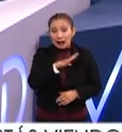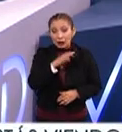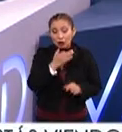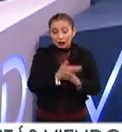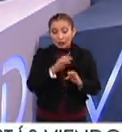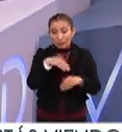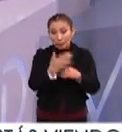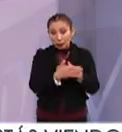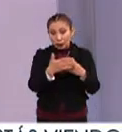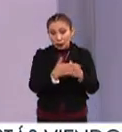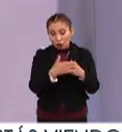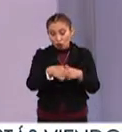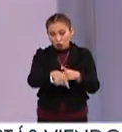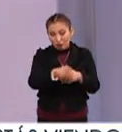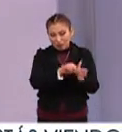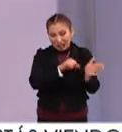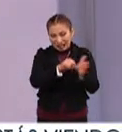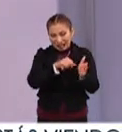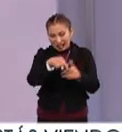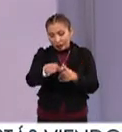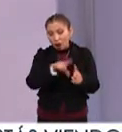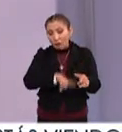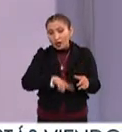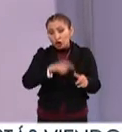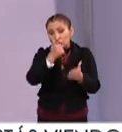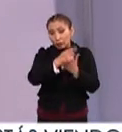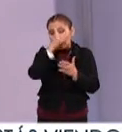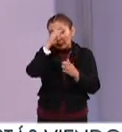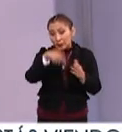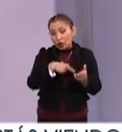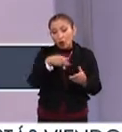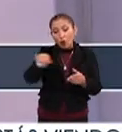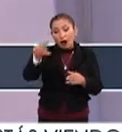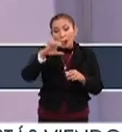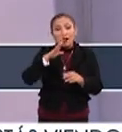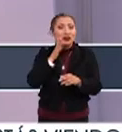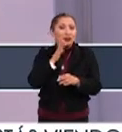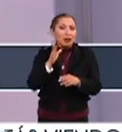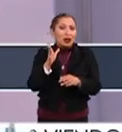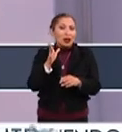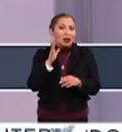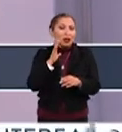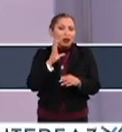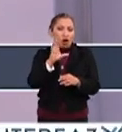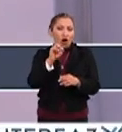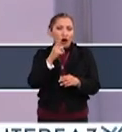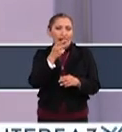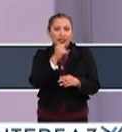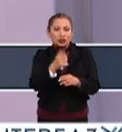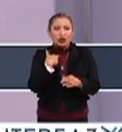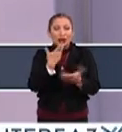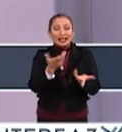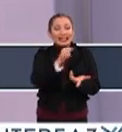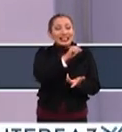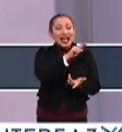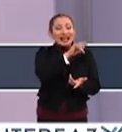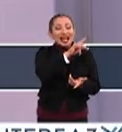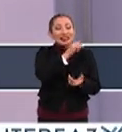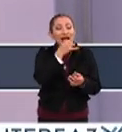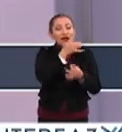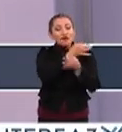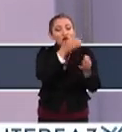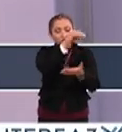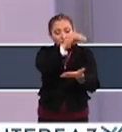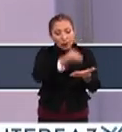por entregar ya en los próximos meses al gobierno de la Ciudad de México, al Congreso de la Ciudad de México y alcaldías, el